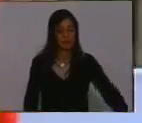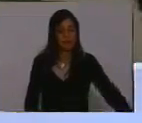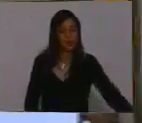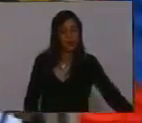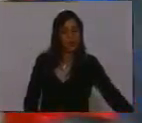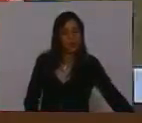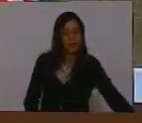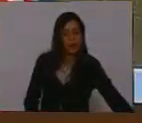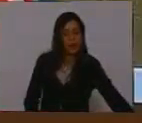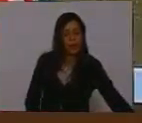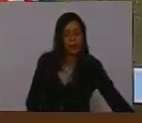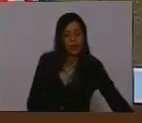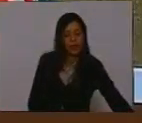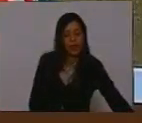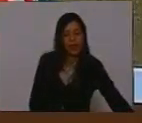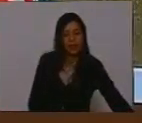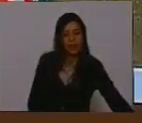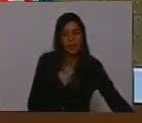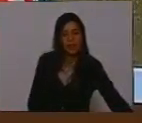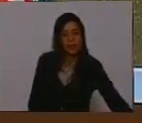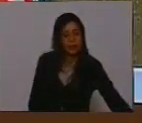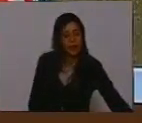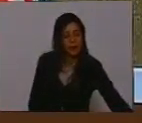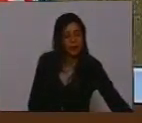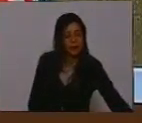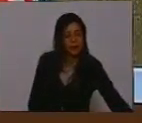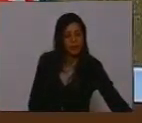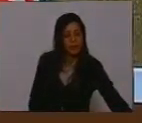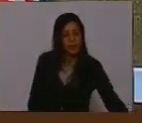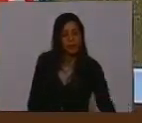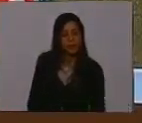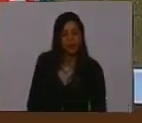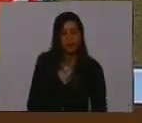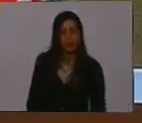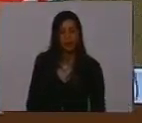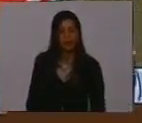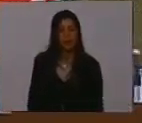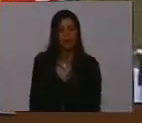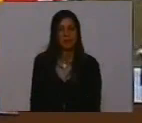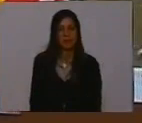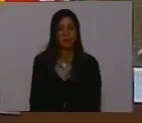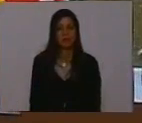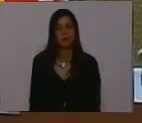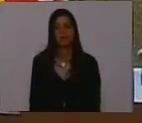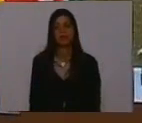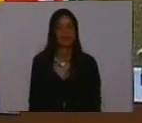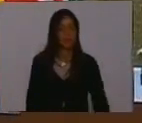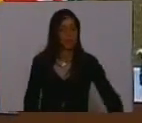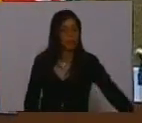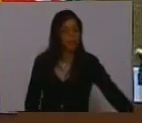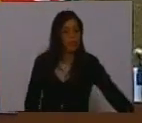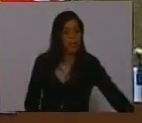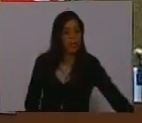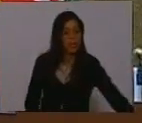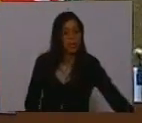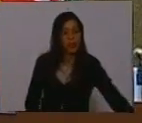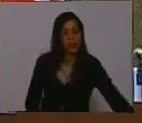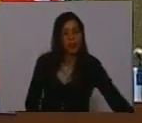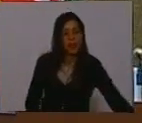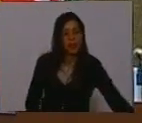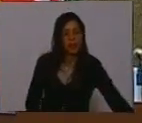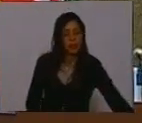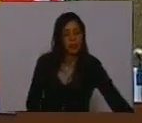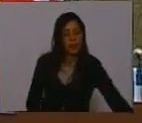Muchas gracias a la constituyente Herminia García Ron del Estado Anzoátegui, ex viceministra